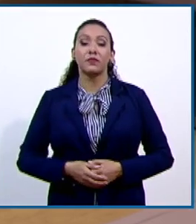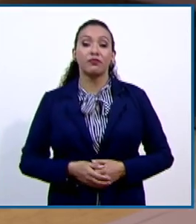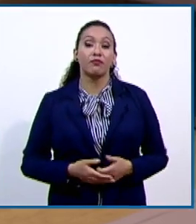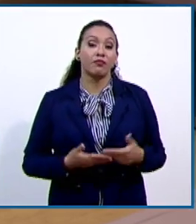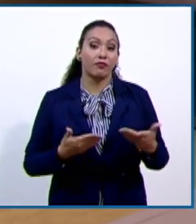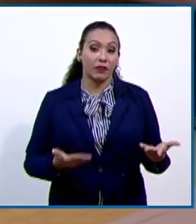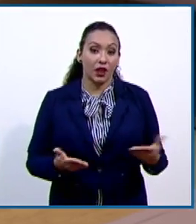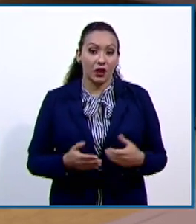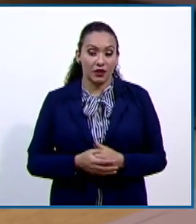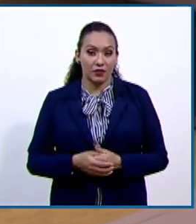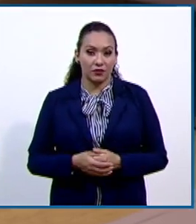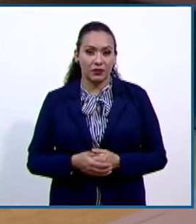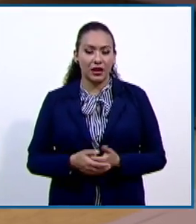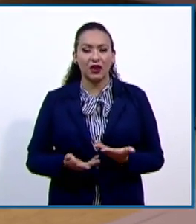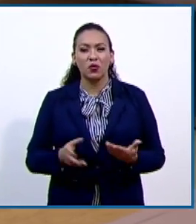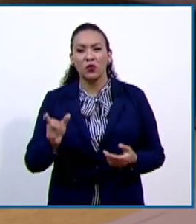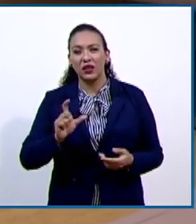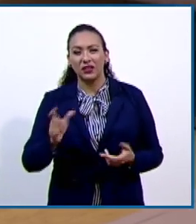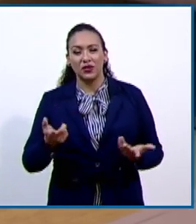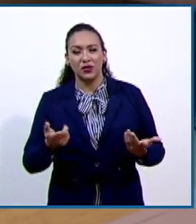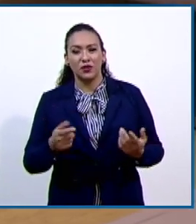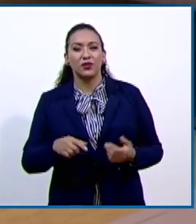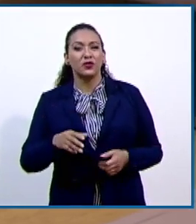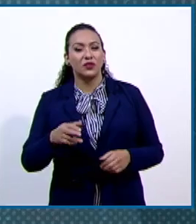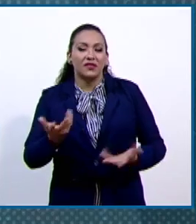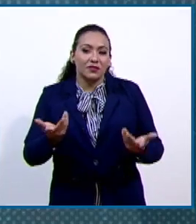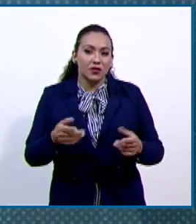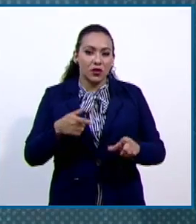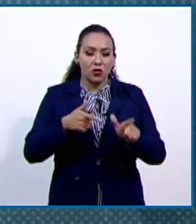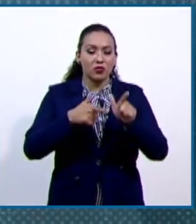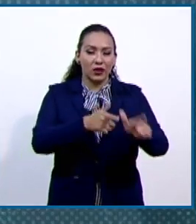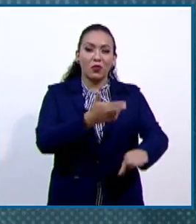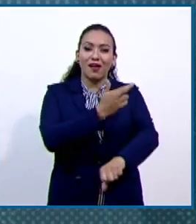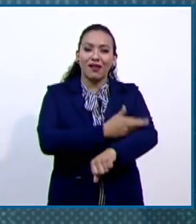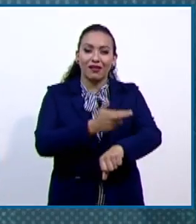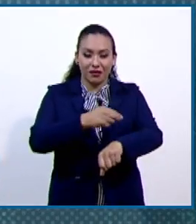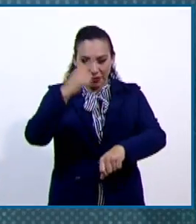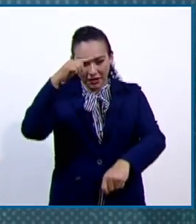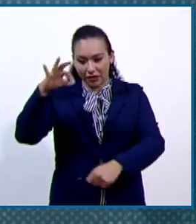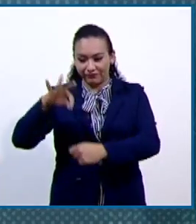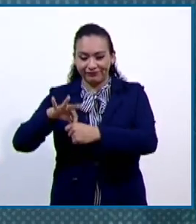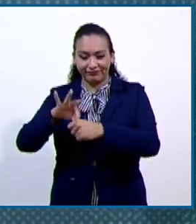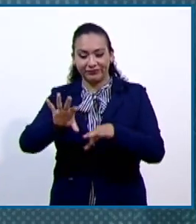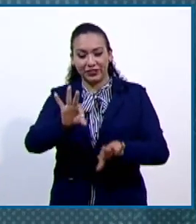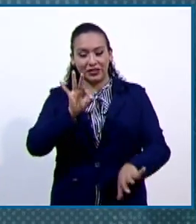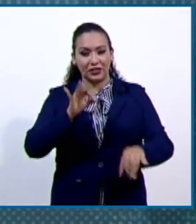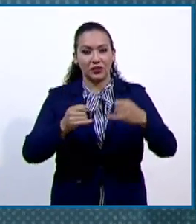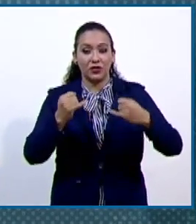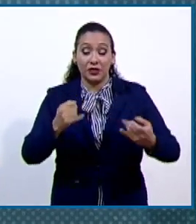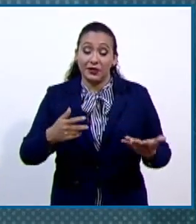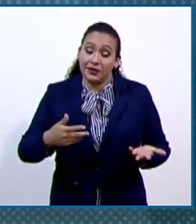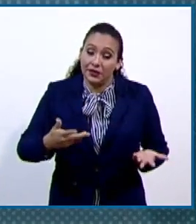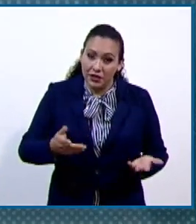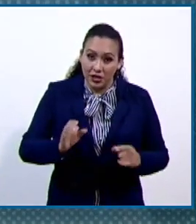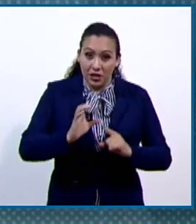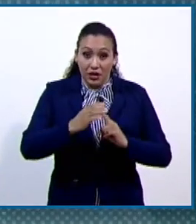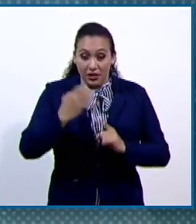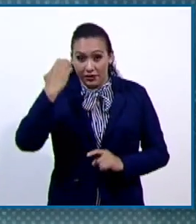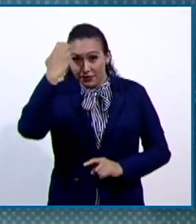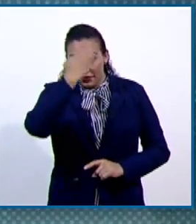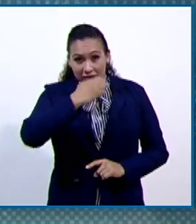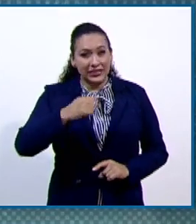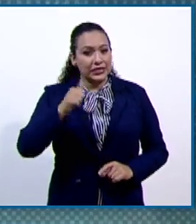la imposibilidad jurídica de continuar con el proceso encomendado y actuando siempre hasta el máximo de sus